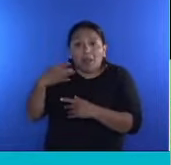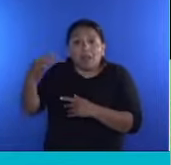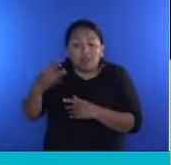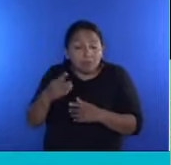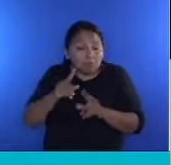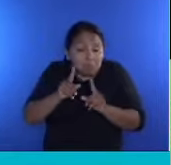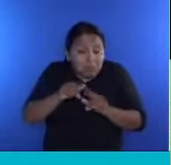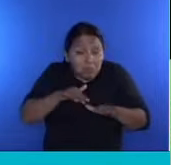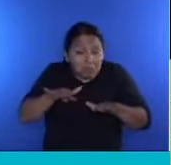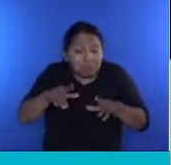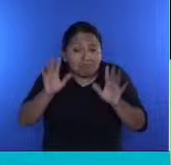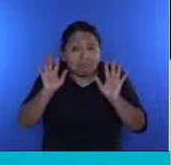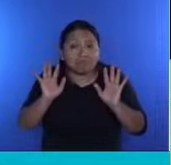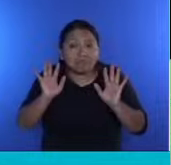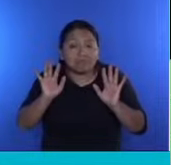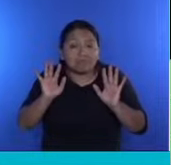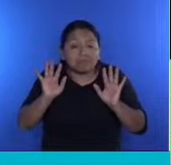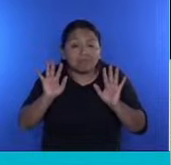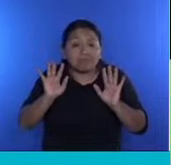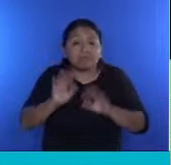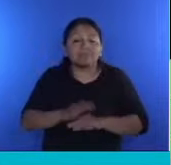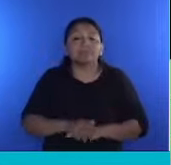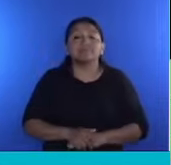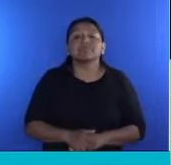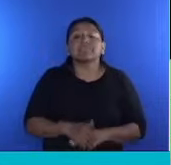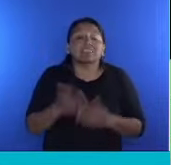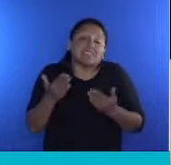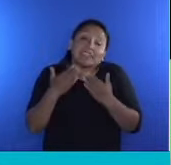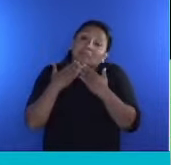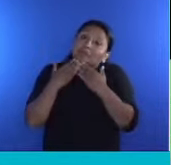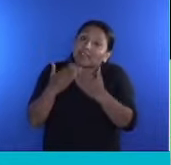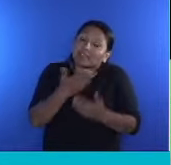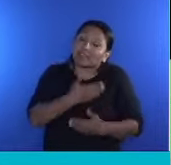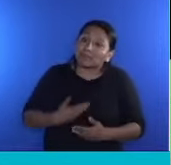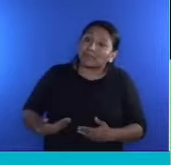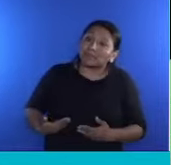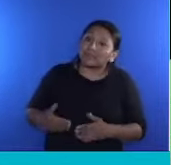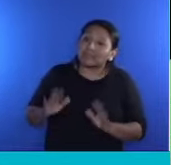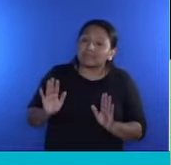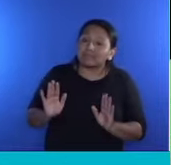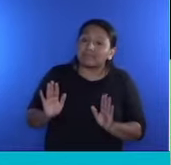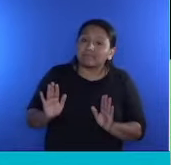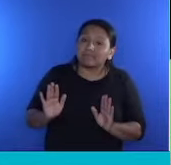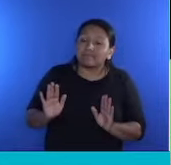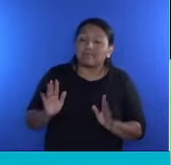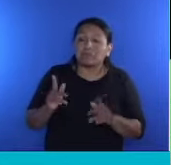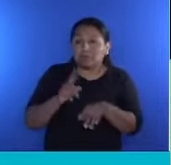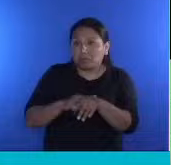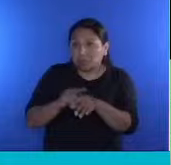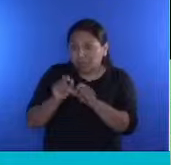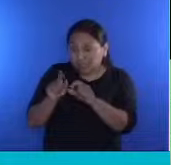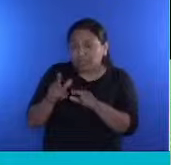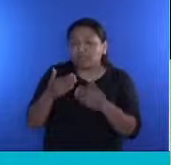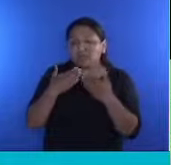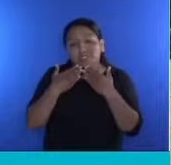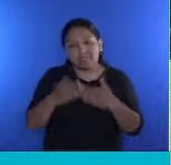que quería agradecerle, señor presidente, por el tiempo y muchas gracias.